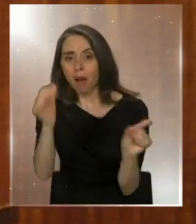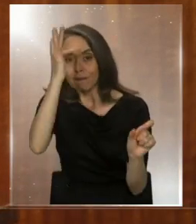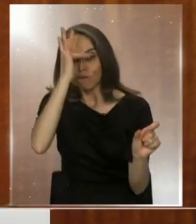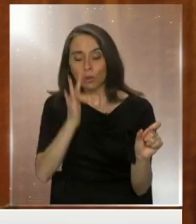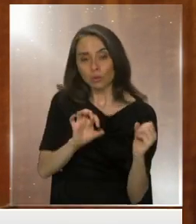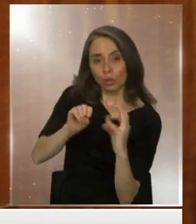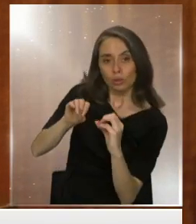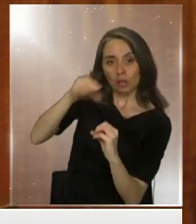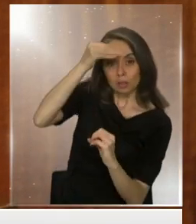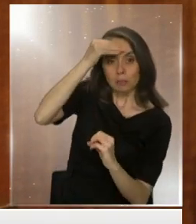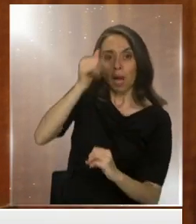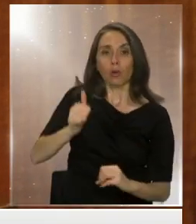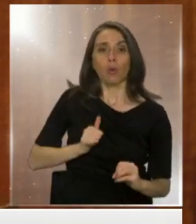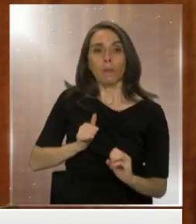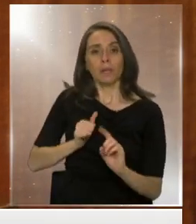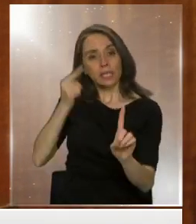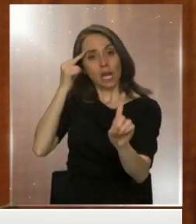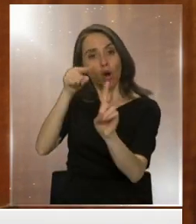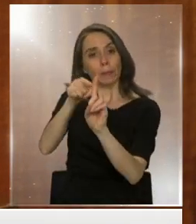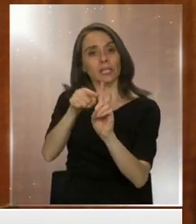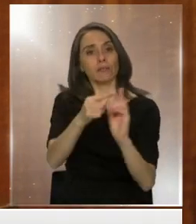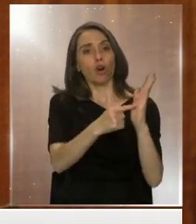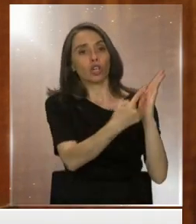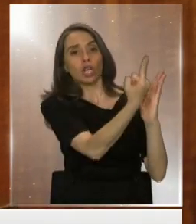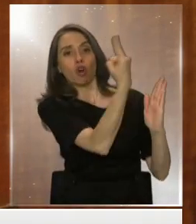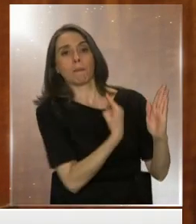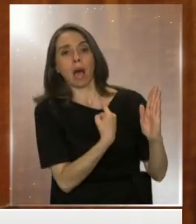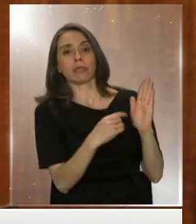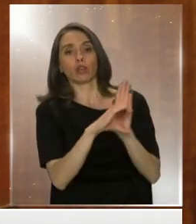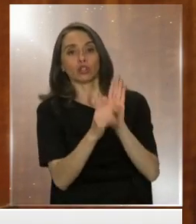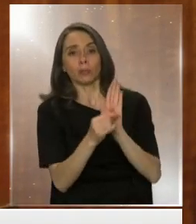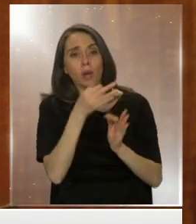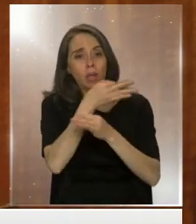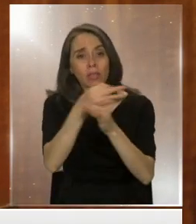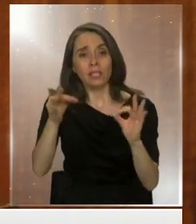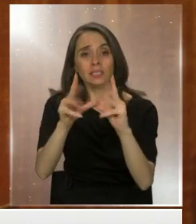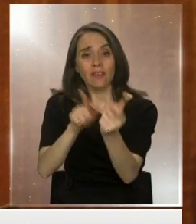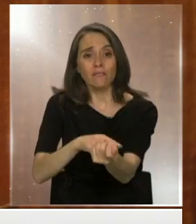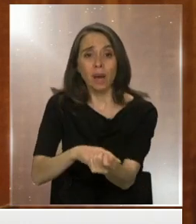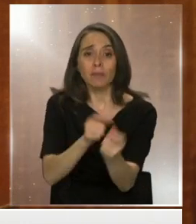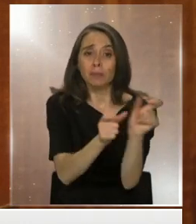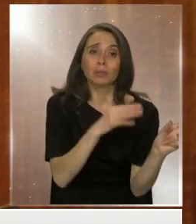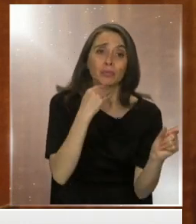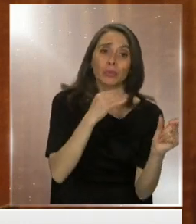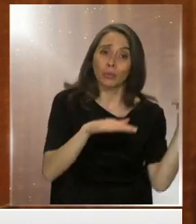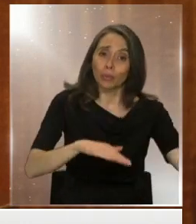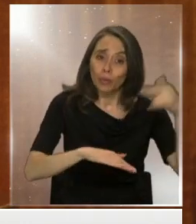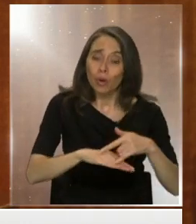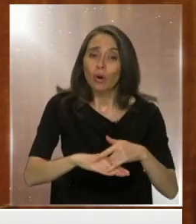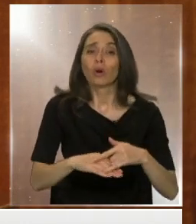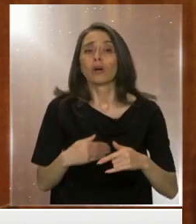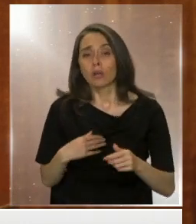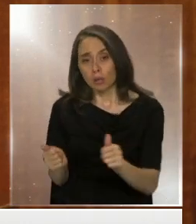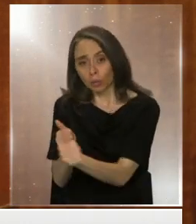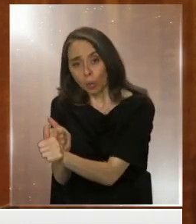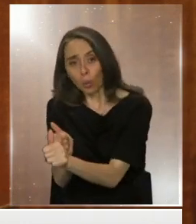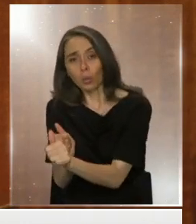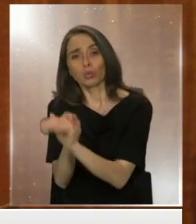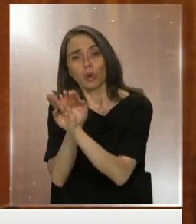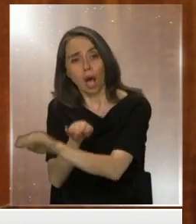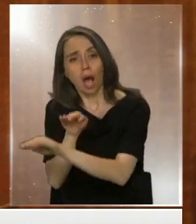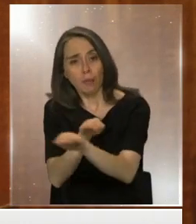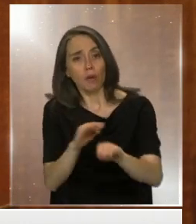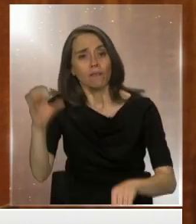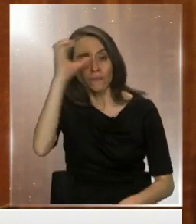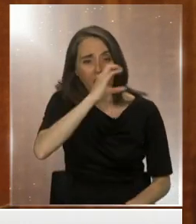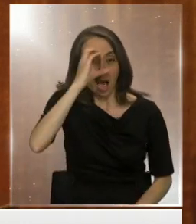cumplir nuestra misión constitucional así mismo también decirle a las familias que estamos al lado de ellos apoyando lo que vamos a seguir en la